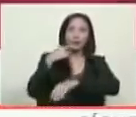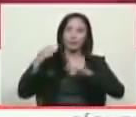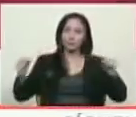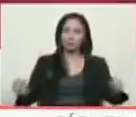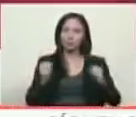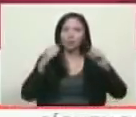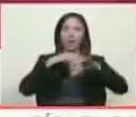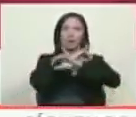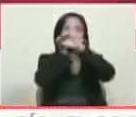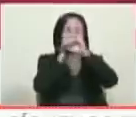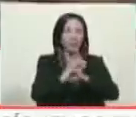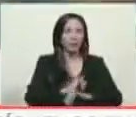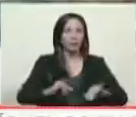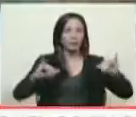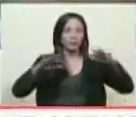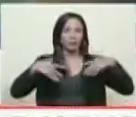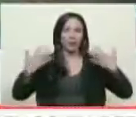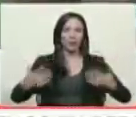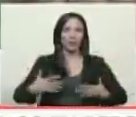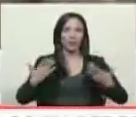decir,